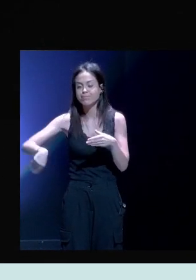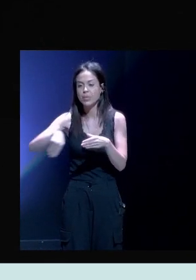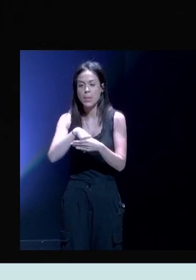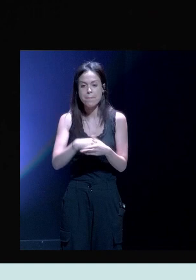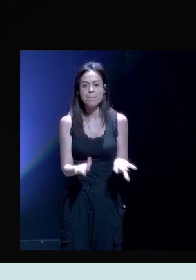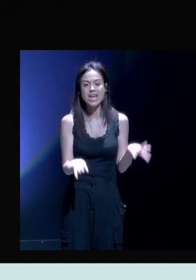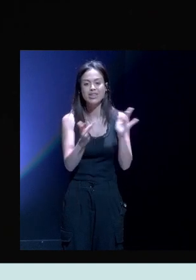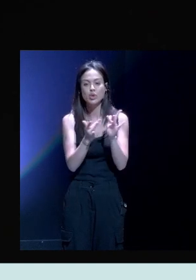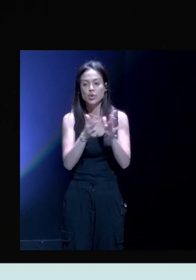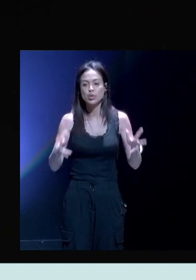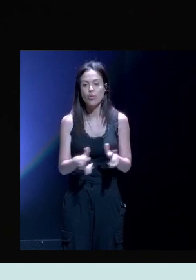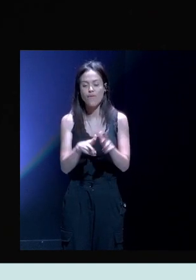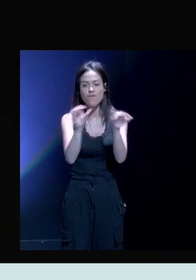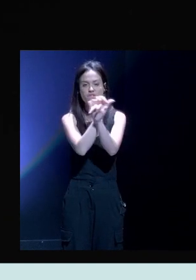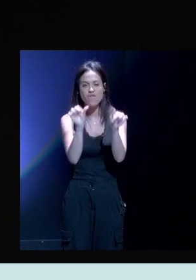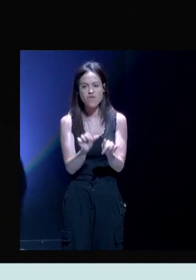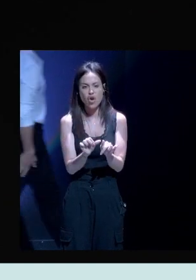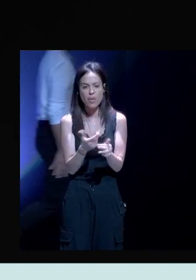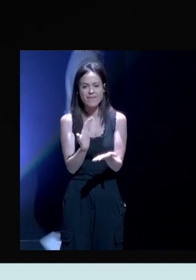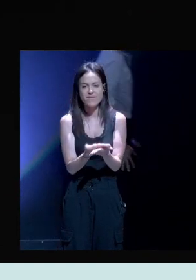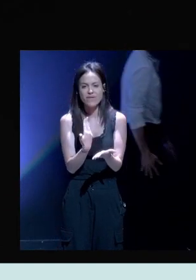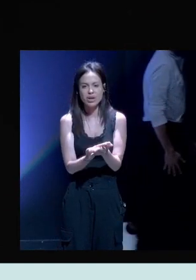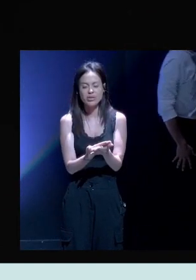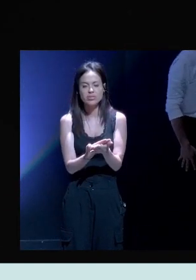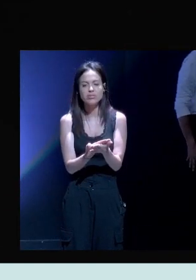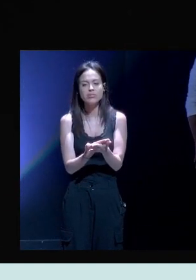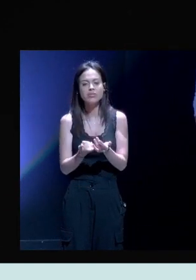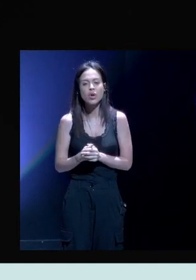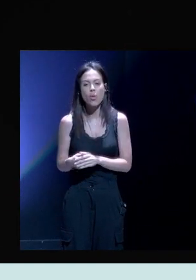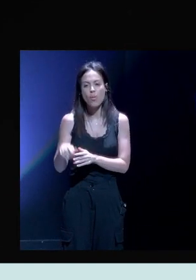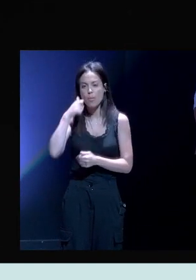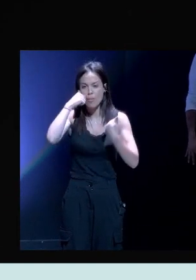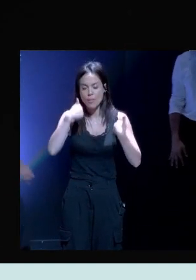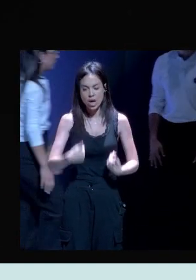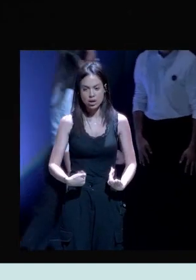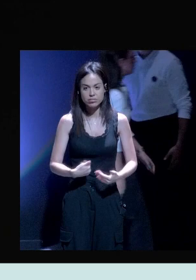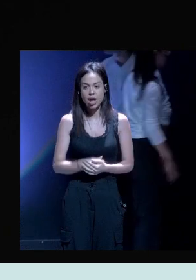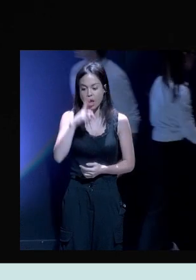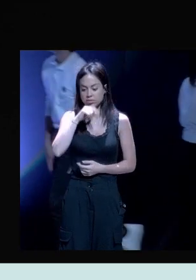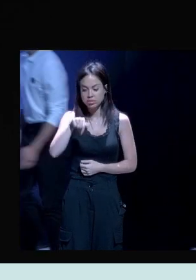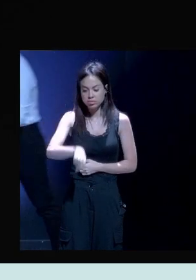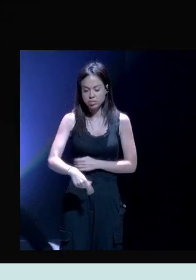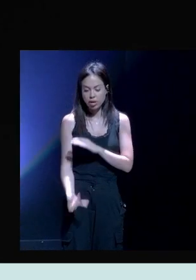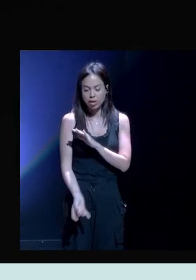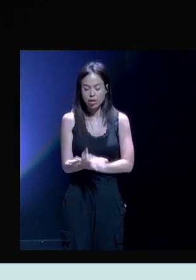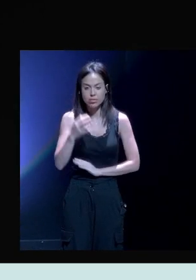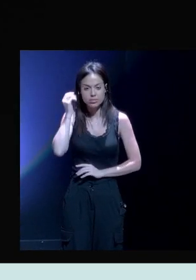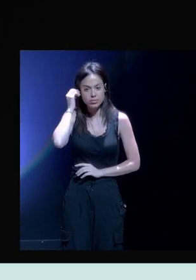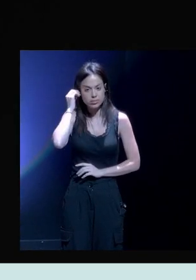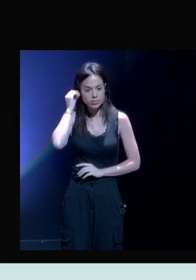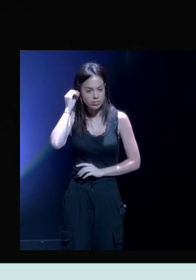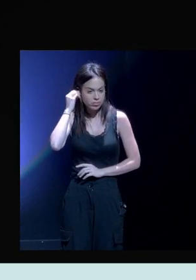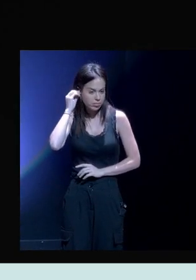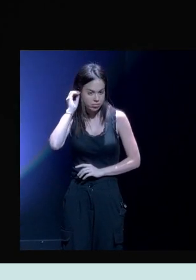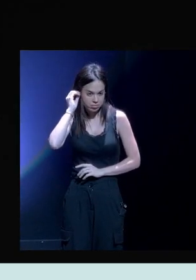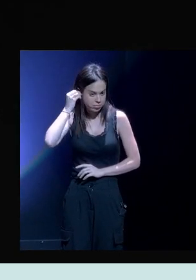social, formas y fundamentos de la solidaridad humana, editado este mismo año. Se trata de una obra del máximo interés